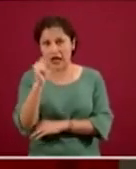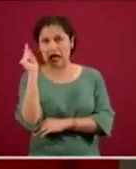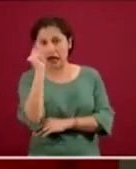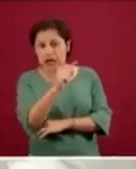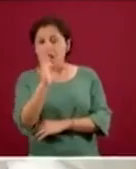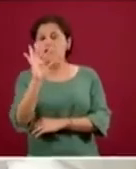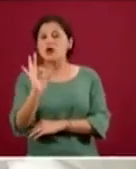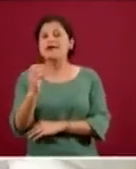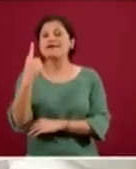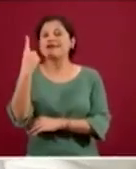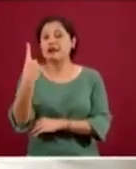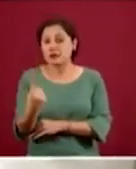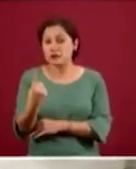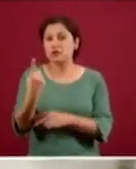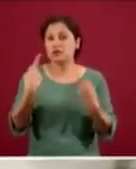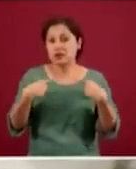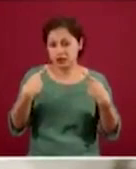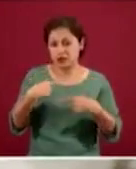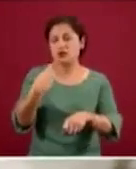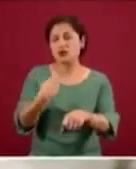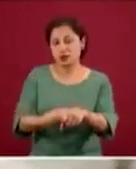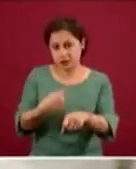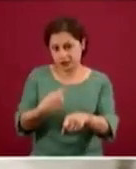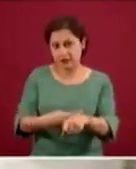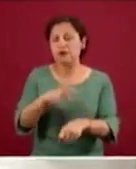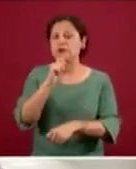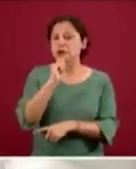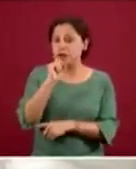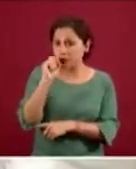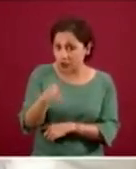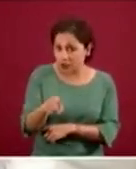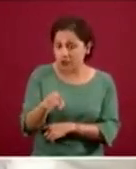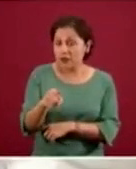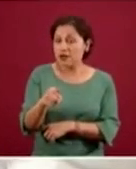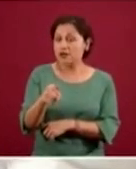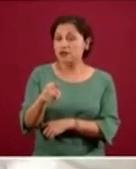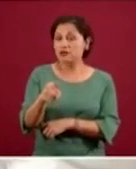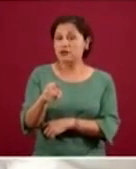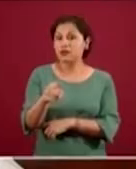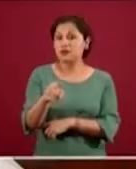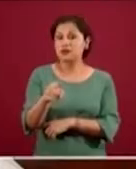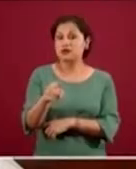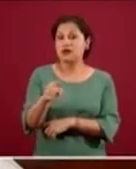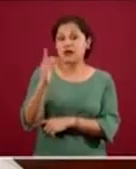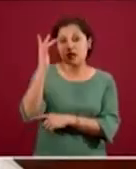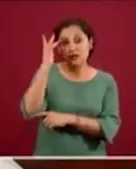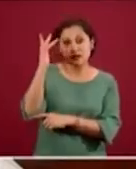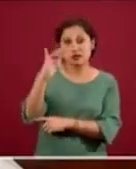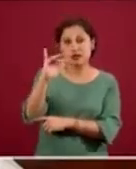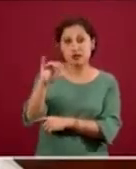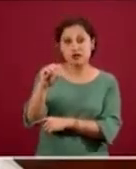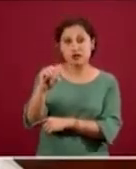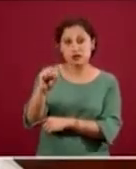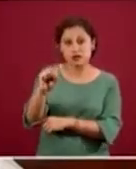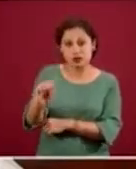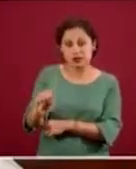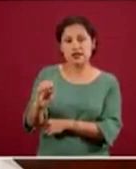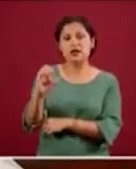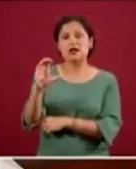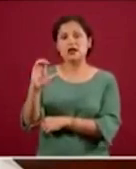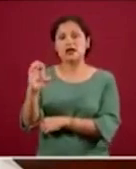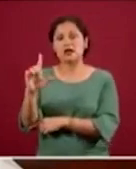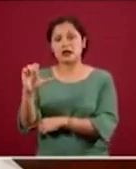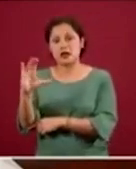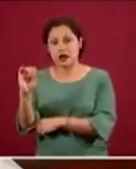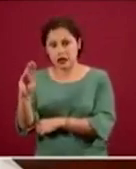reportamos también un brote en san josé del cabo con 42 casos confirmados